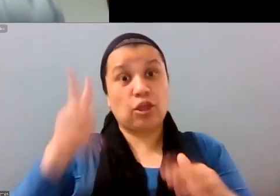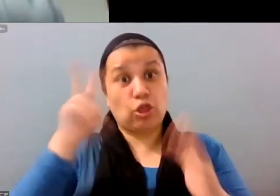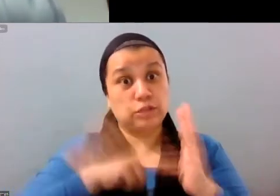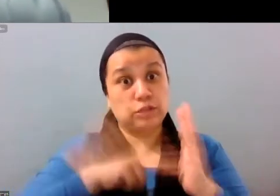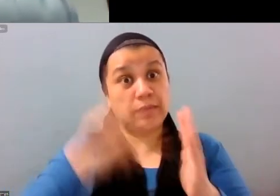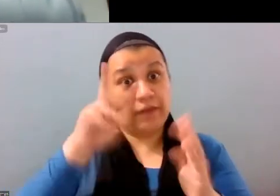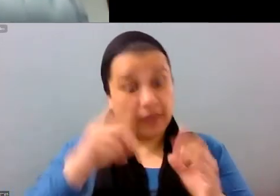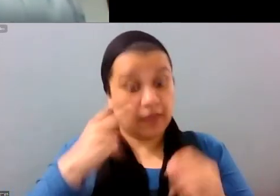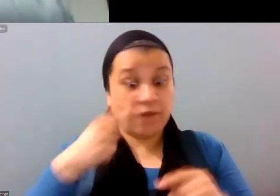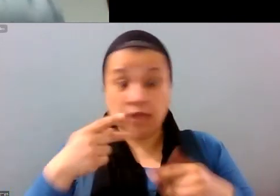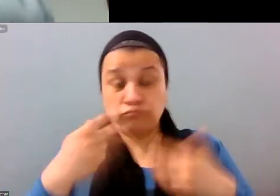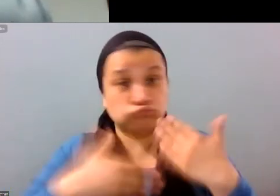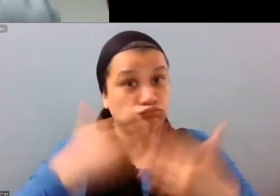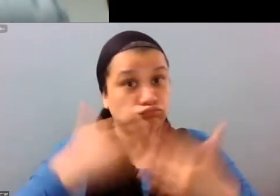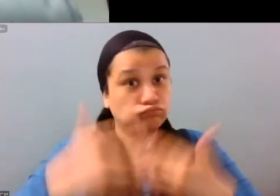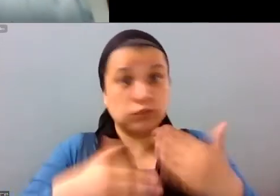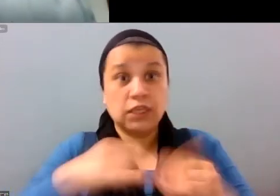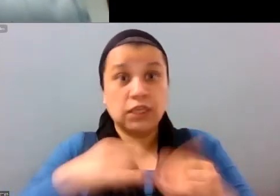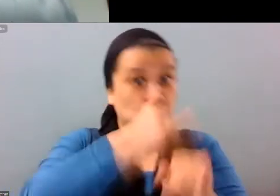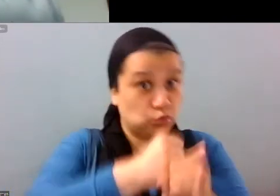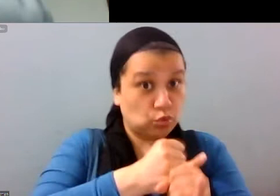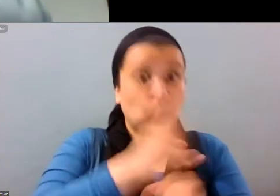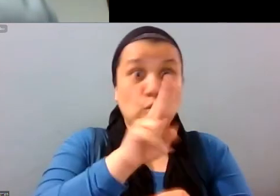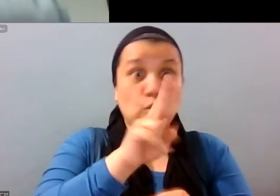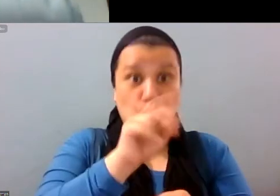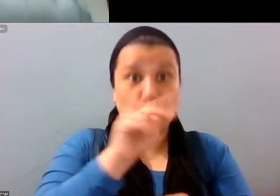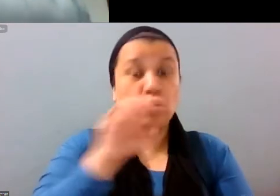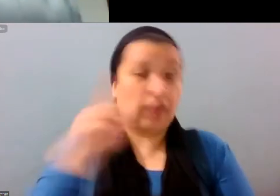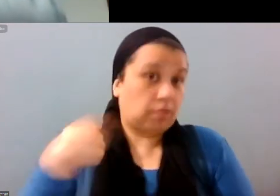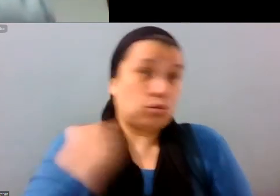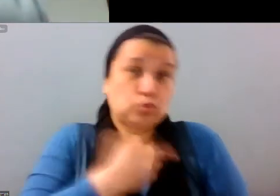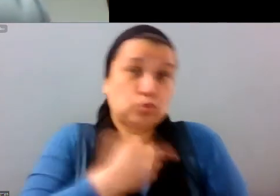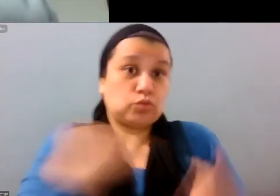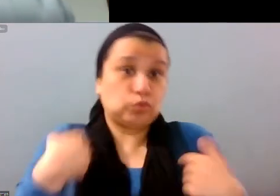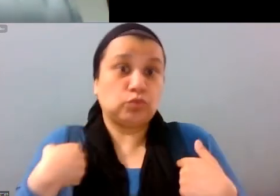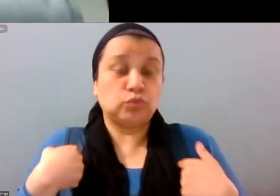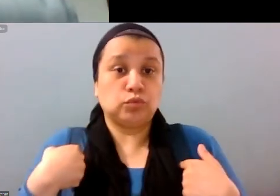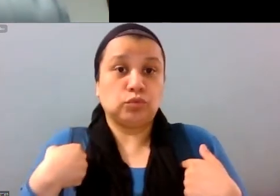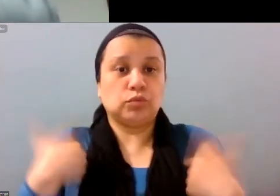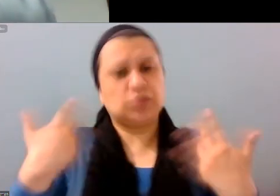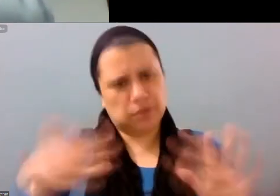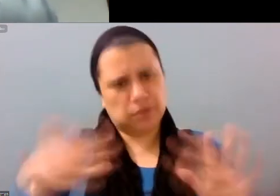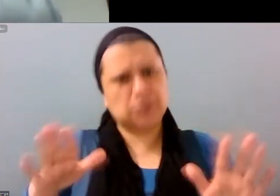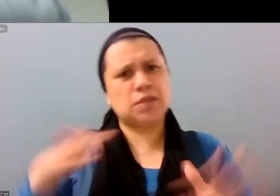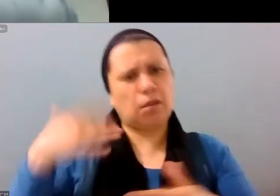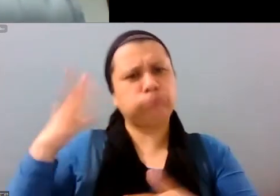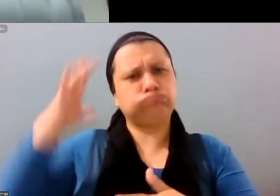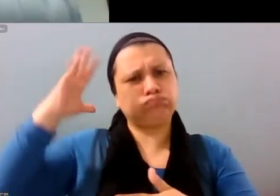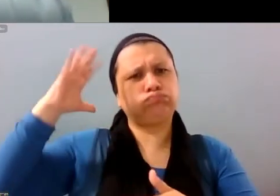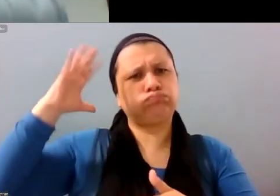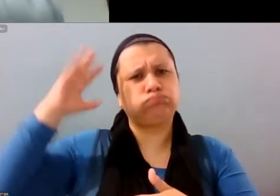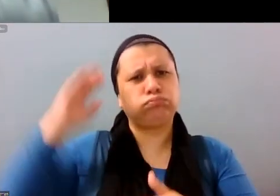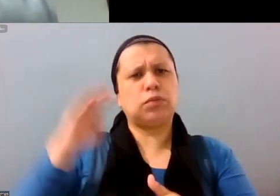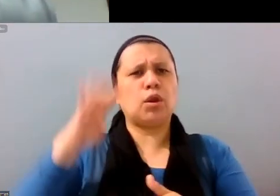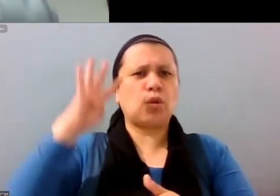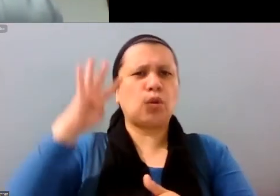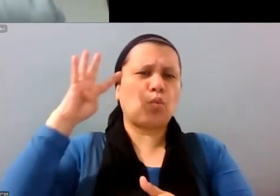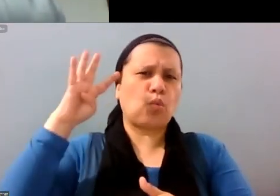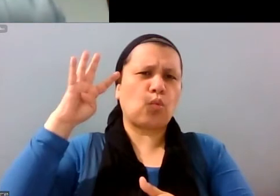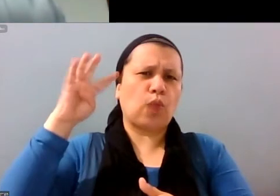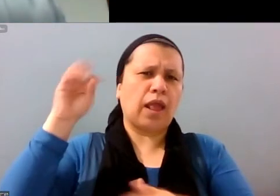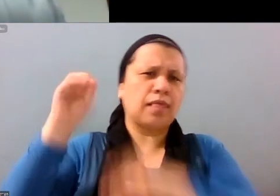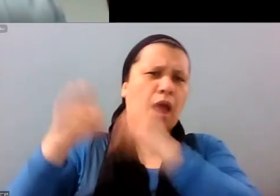instituciones como la UNED en nuestro caso en nuestro país pues ya tenían un recorrido de más de cuatro décadas con muy buenos resultados